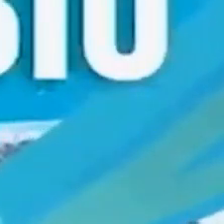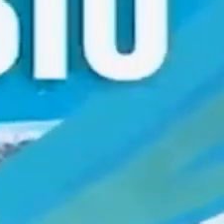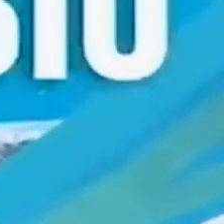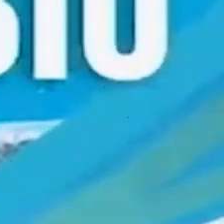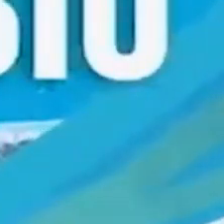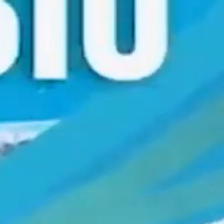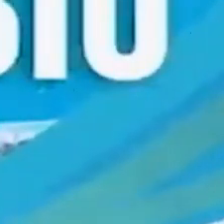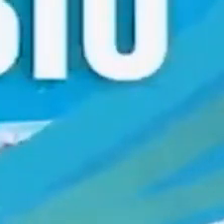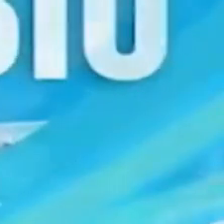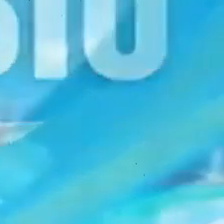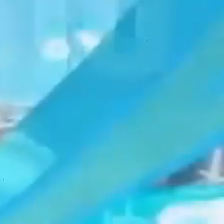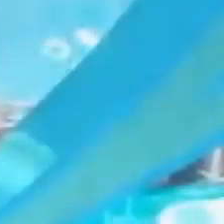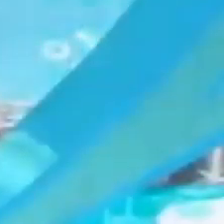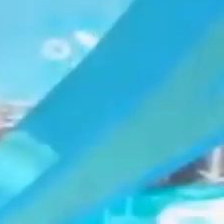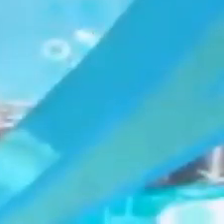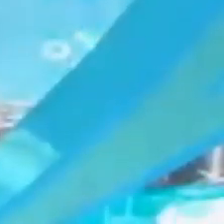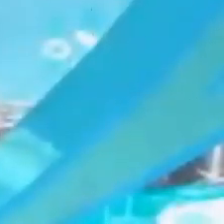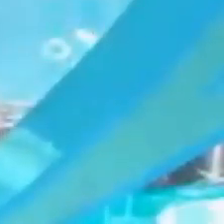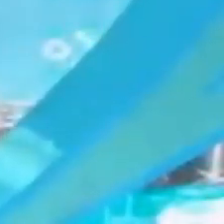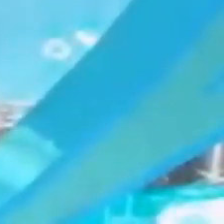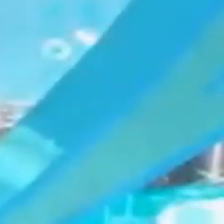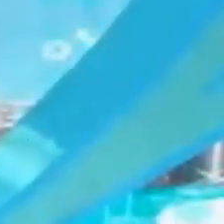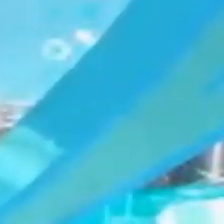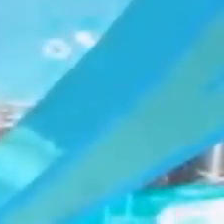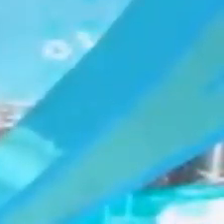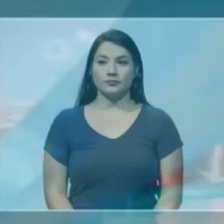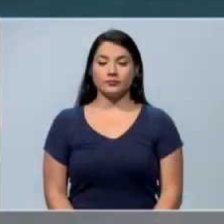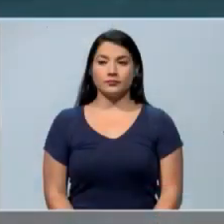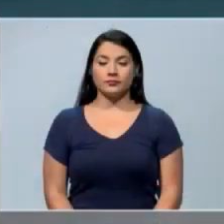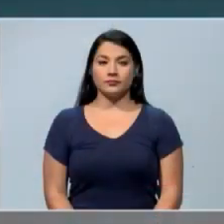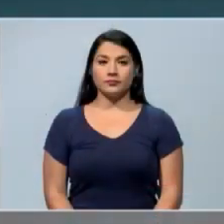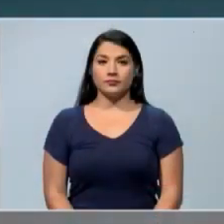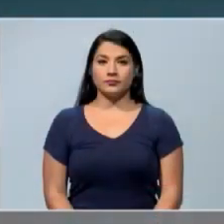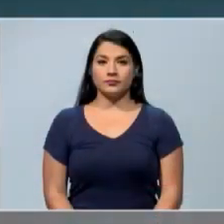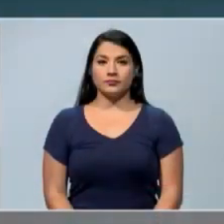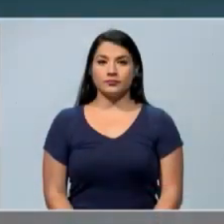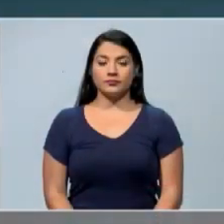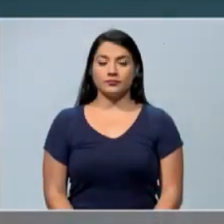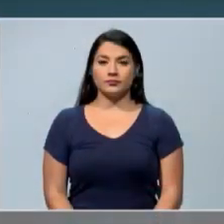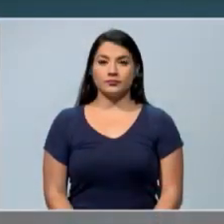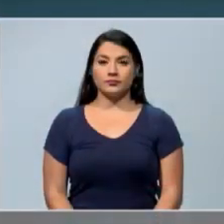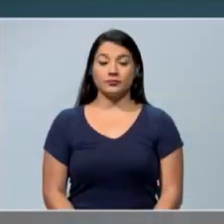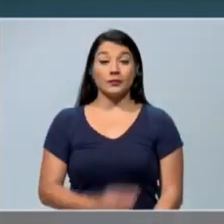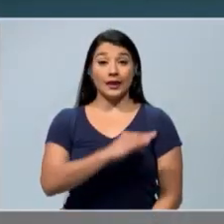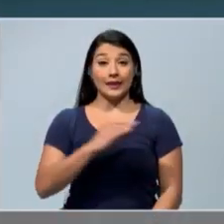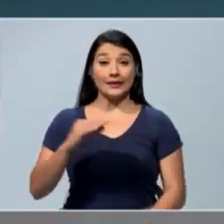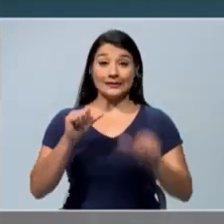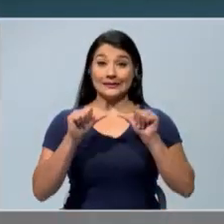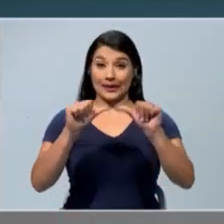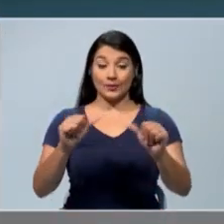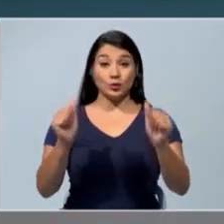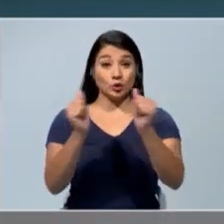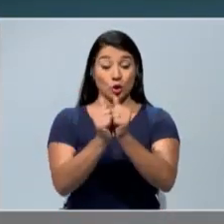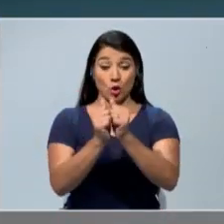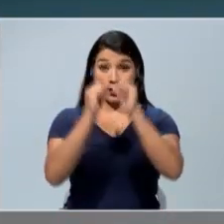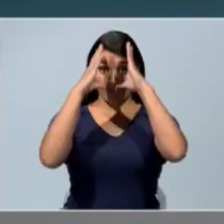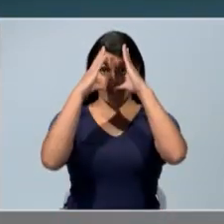El tipo de cambio fue presentado gracias al Banco de Costa Rica. Y continuando con las